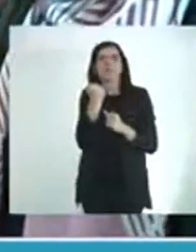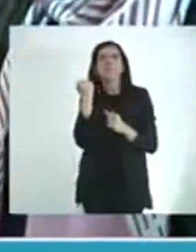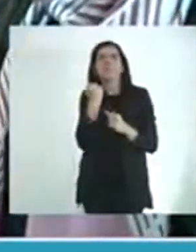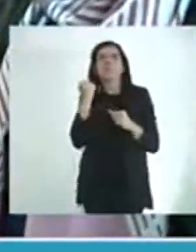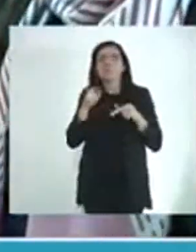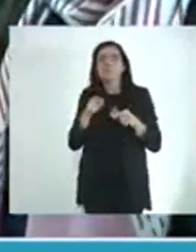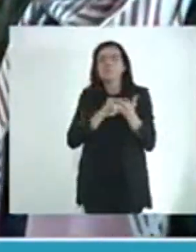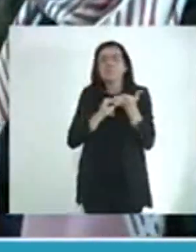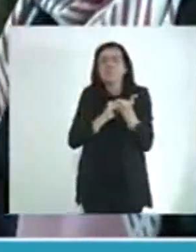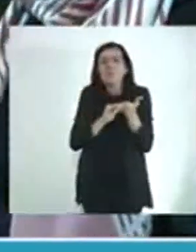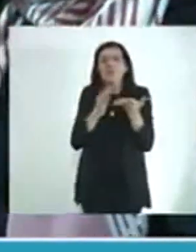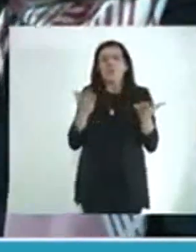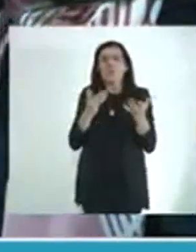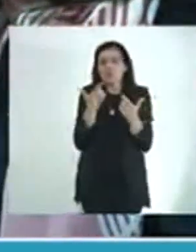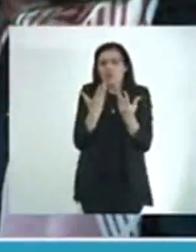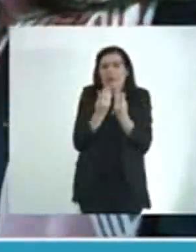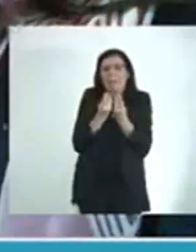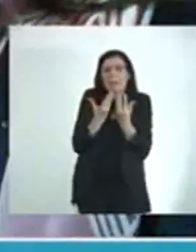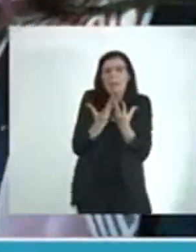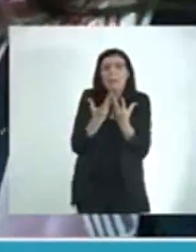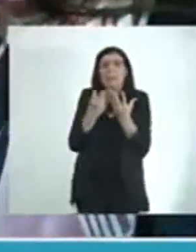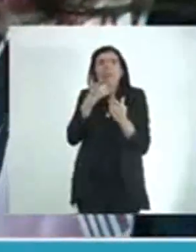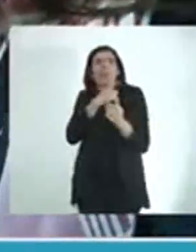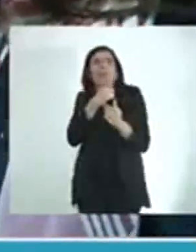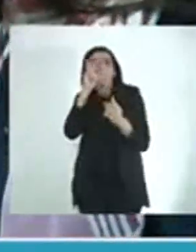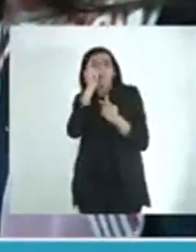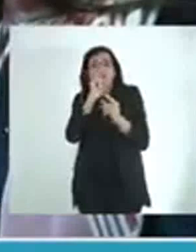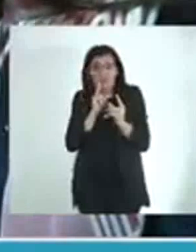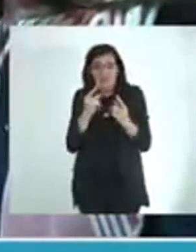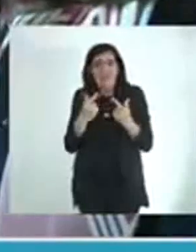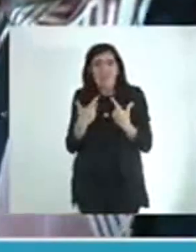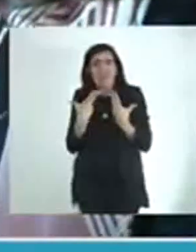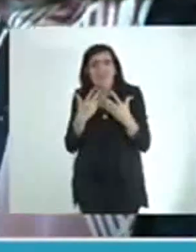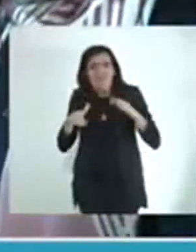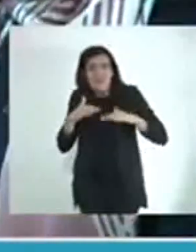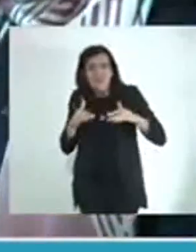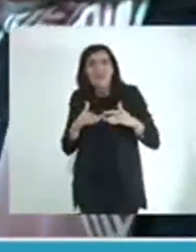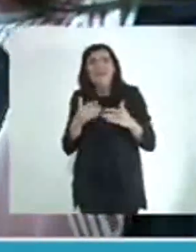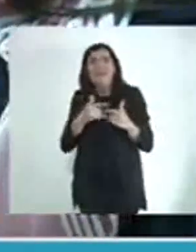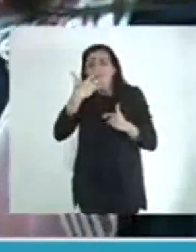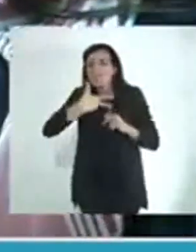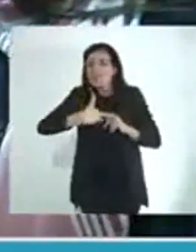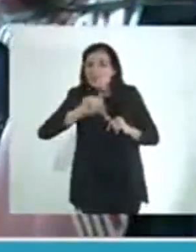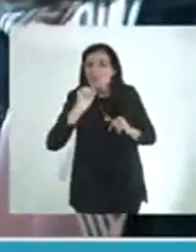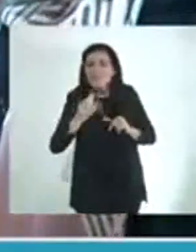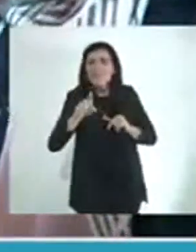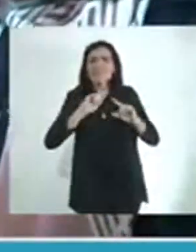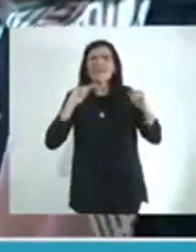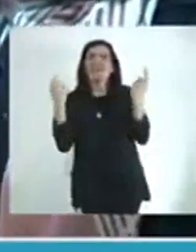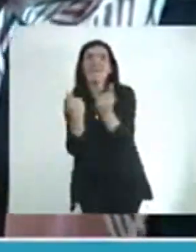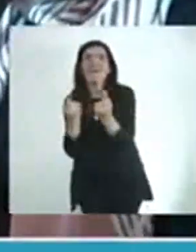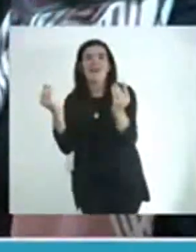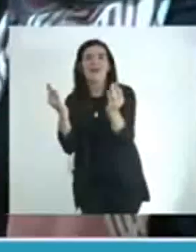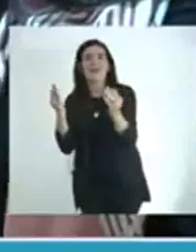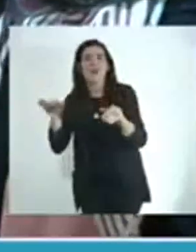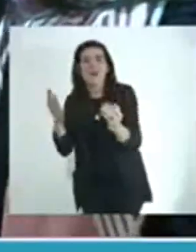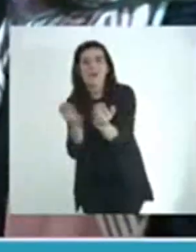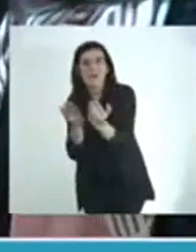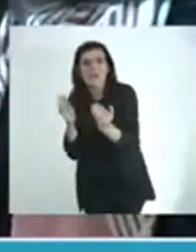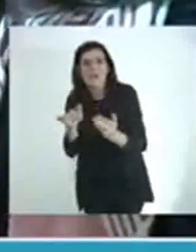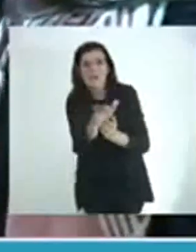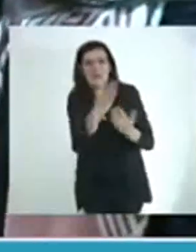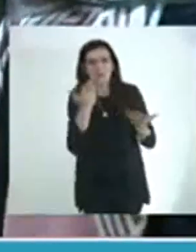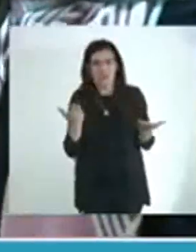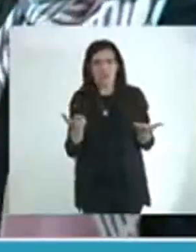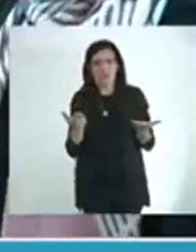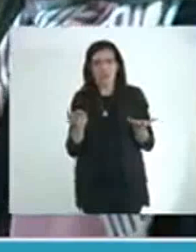uso y sobre todo de la experiencia del alumno con ese material, porque por ahí muchas